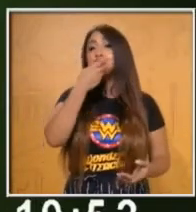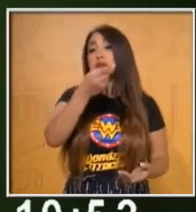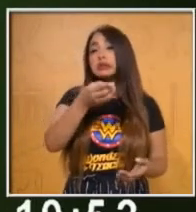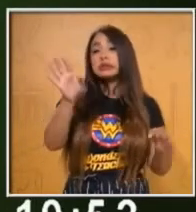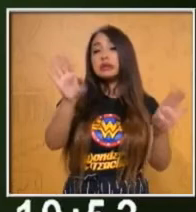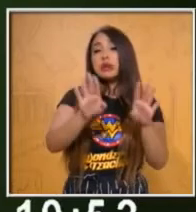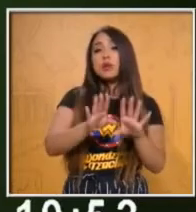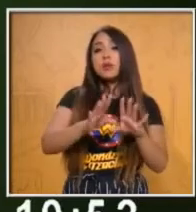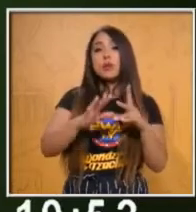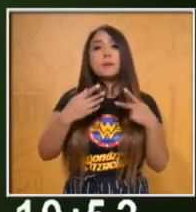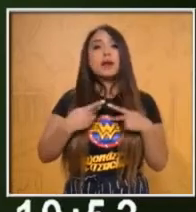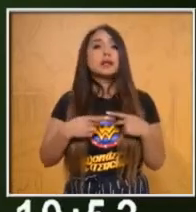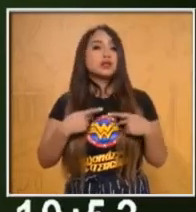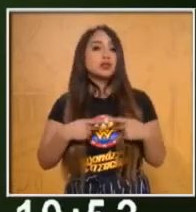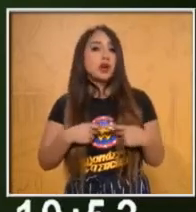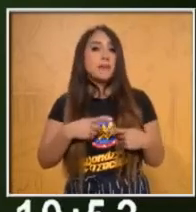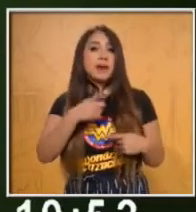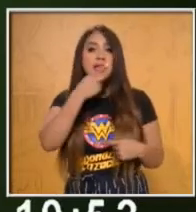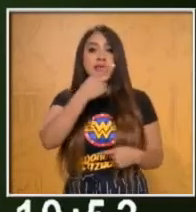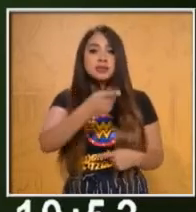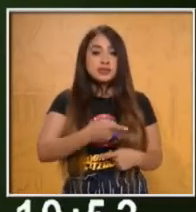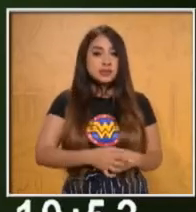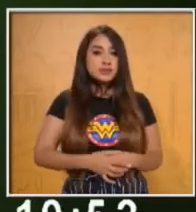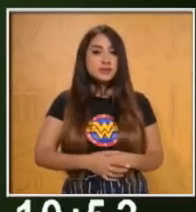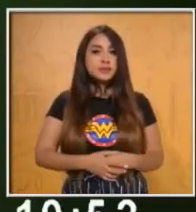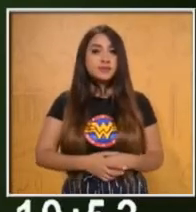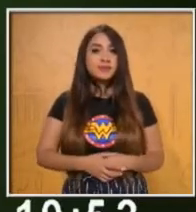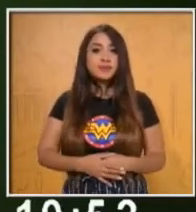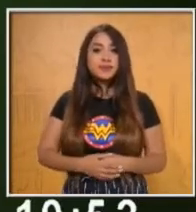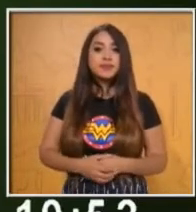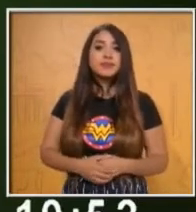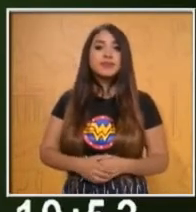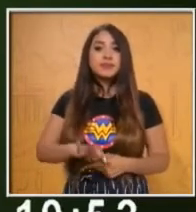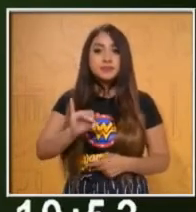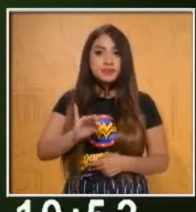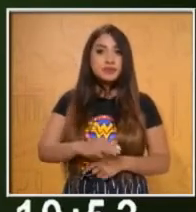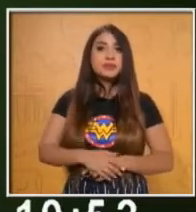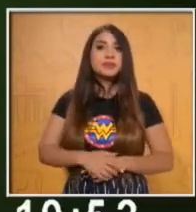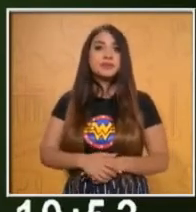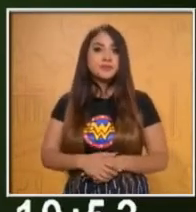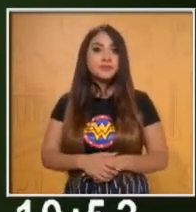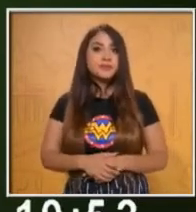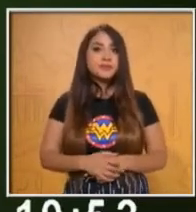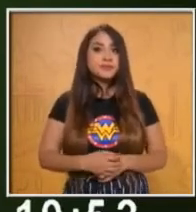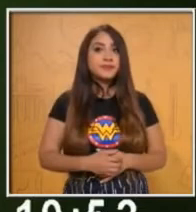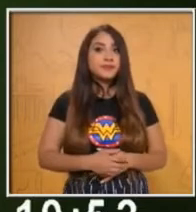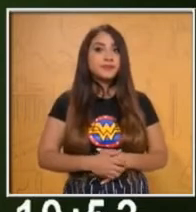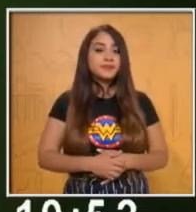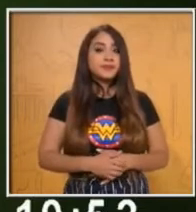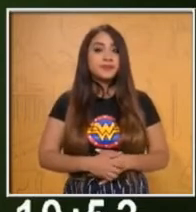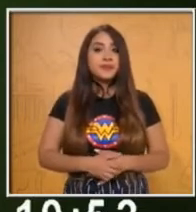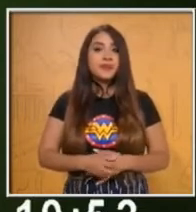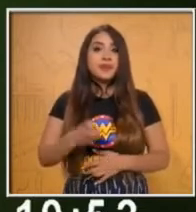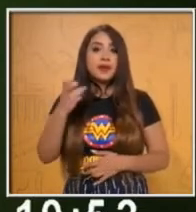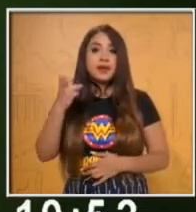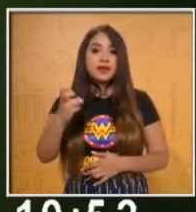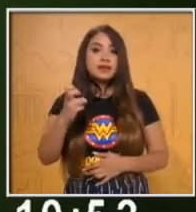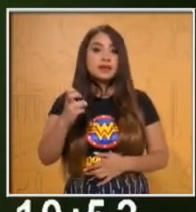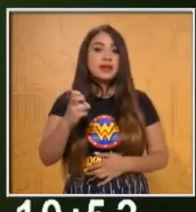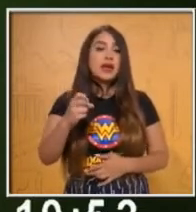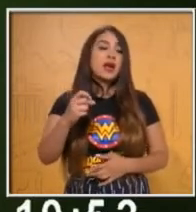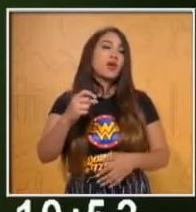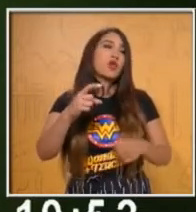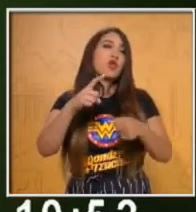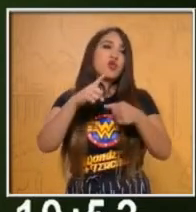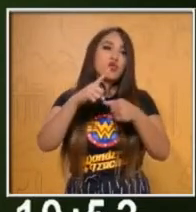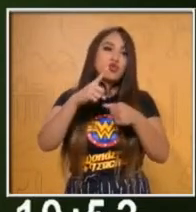el personaje va a decir. Así es, ¿verdad, maestra? Así es, maestra Yuli. Por eso también te los marcamos aquí con rojo y con verde